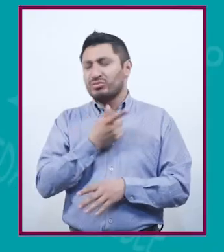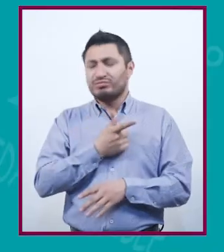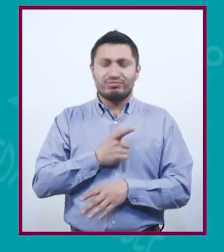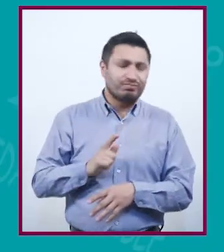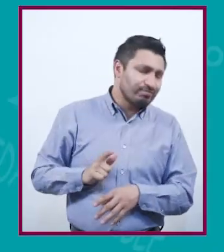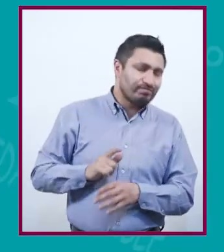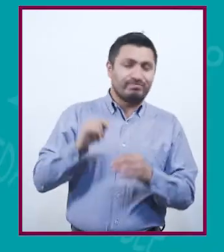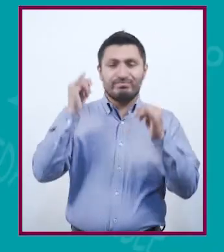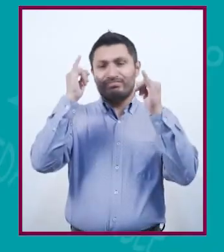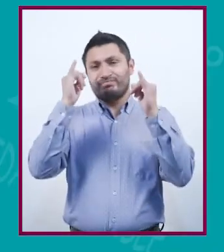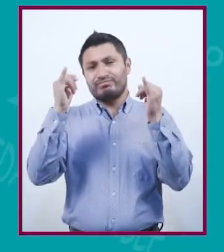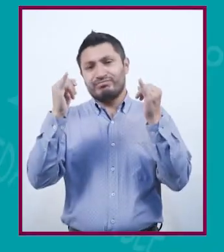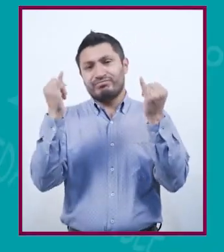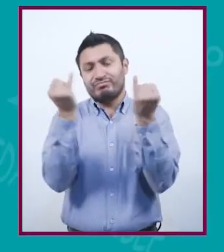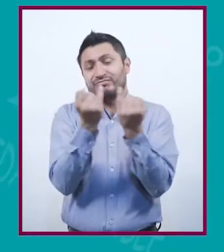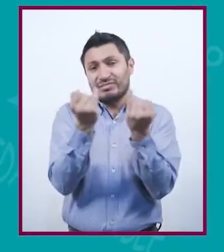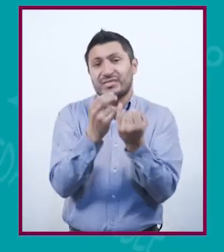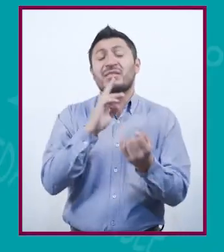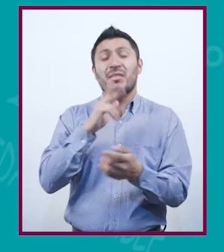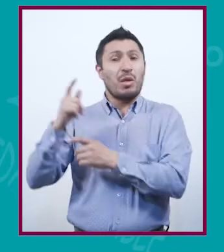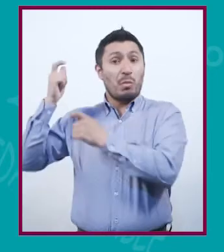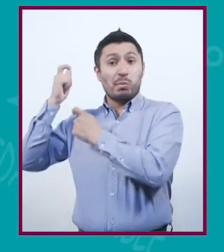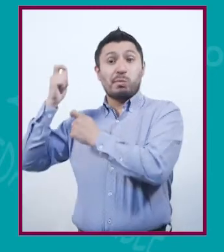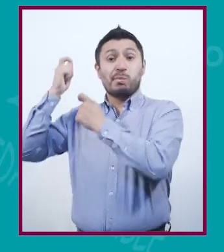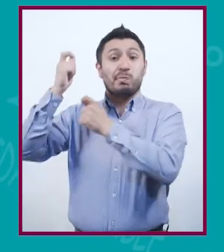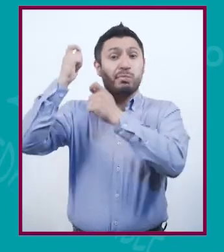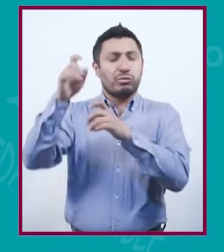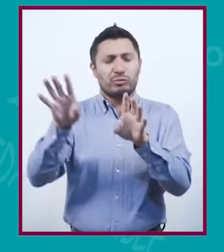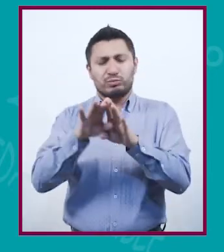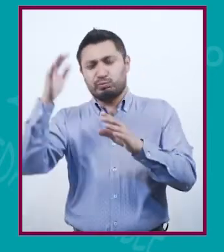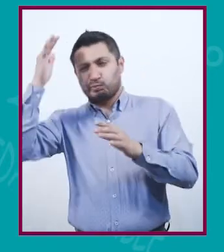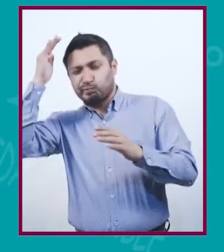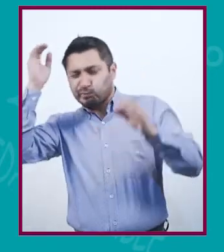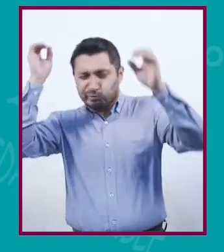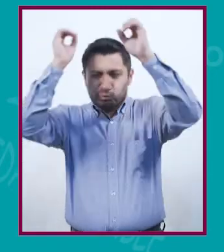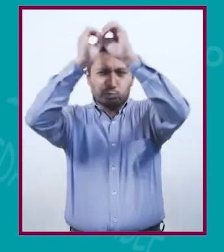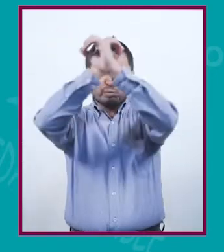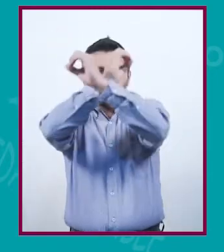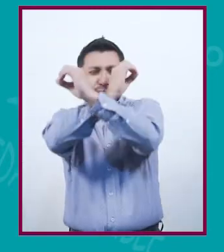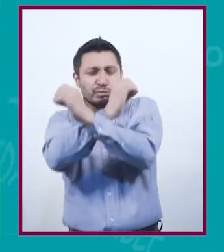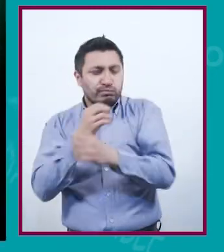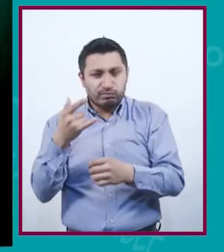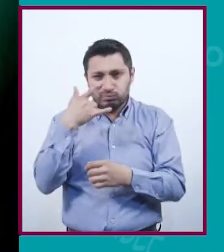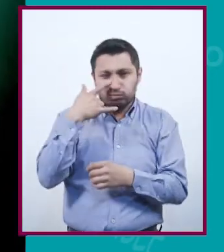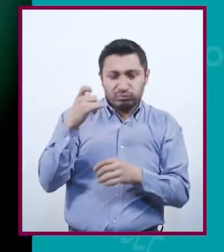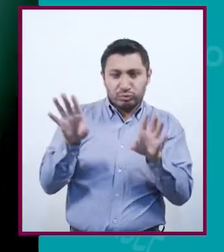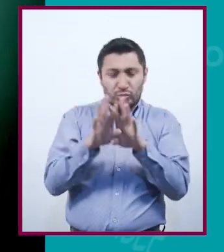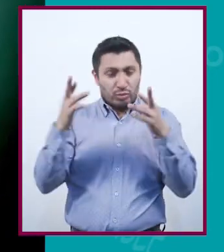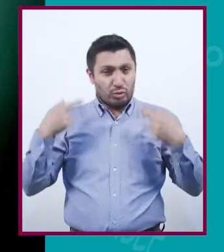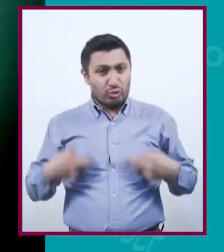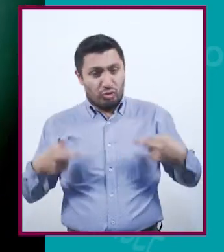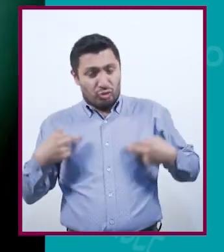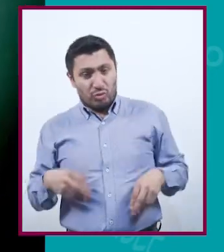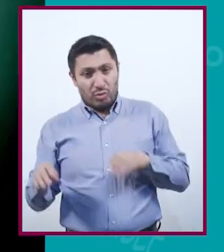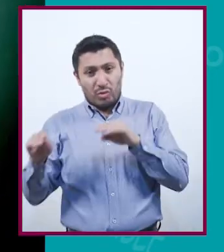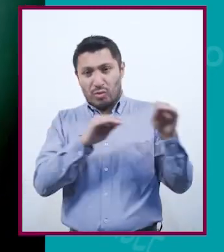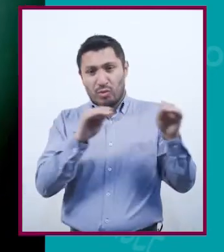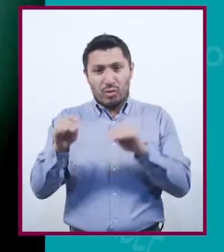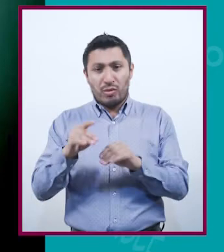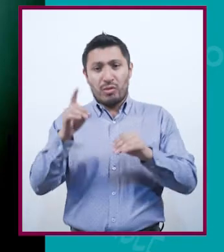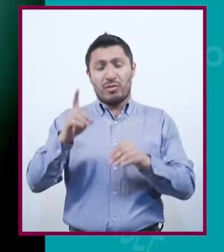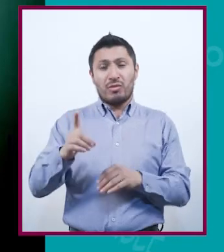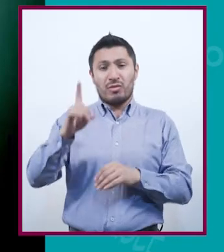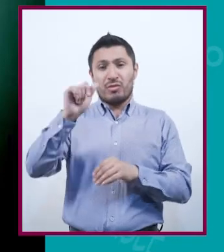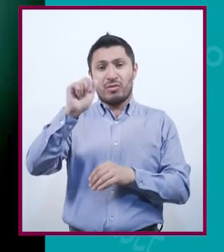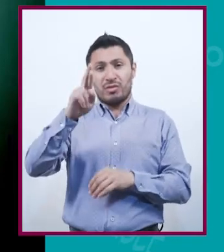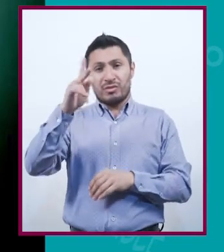hayan asumido cierto desencanto y se identificaran con tendencias de protesta teñidas de sombra y oscuridad, sobre todo por